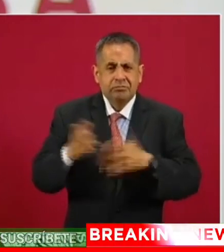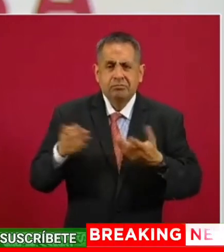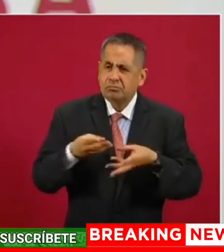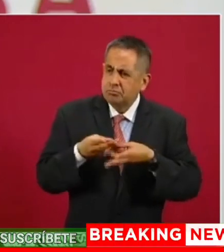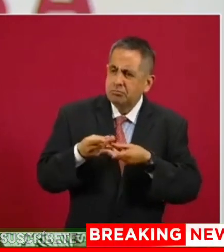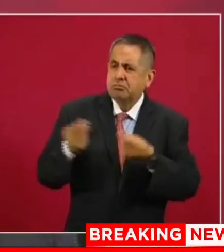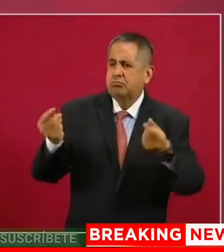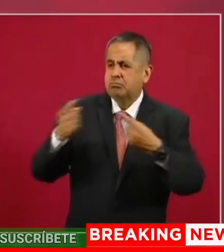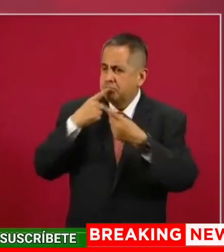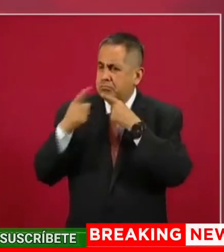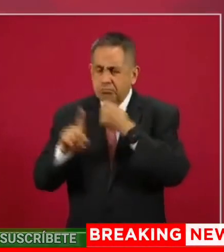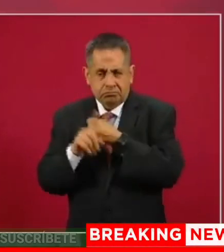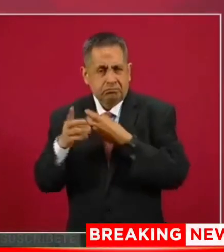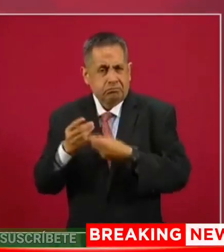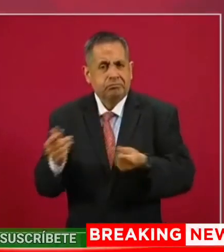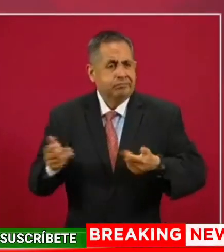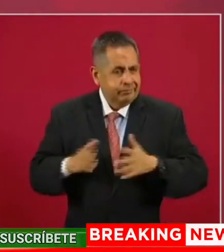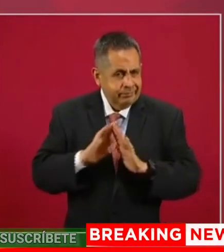dirimir